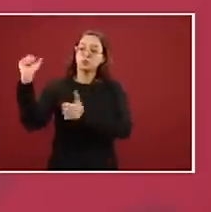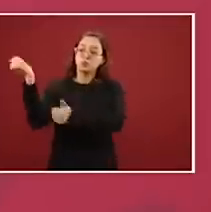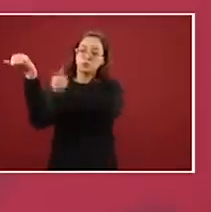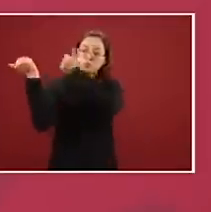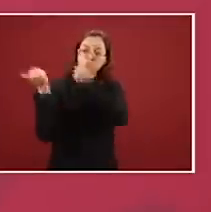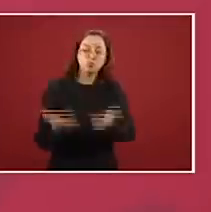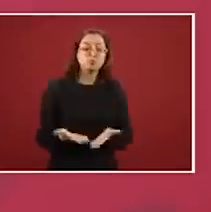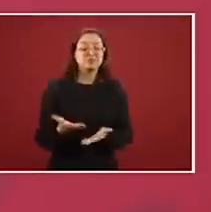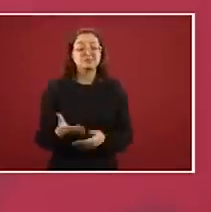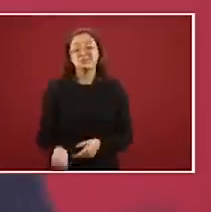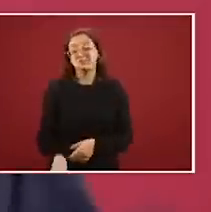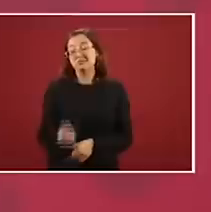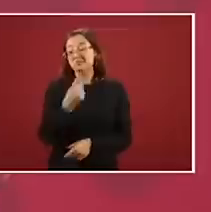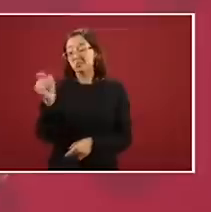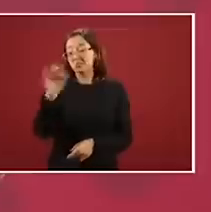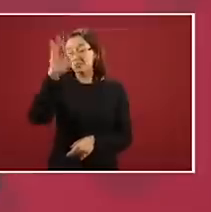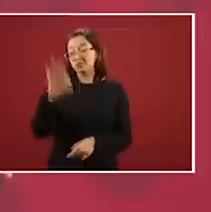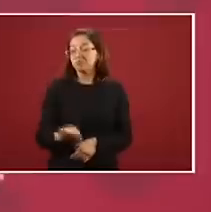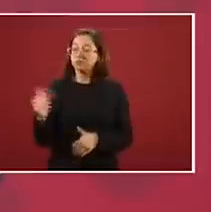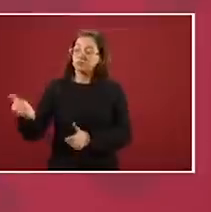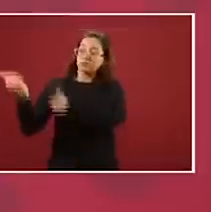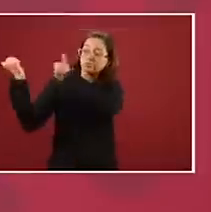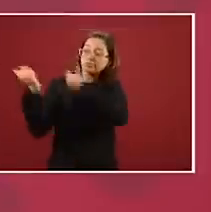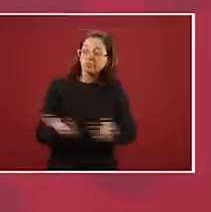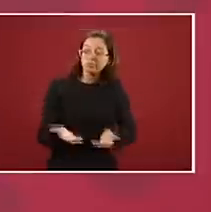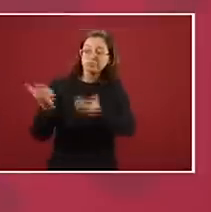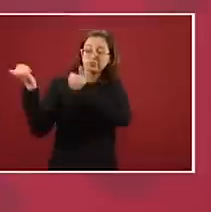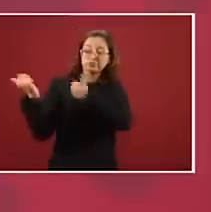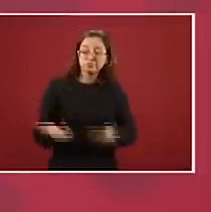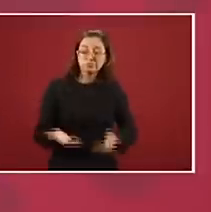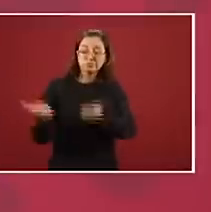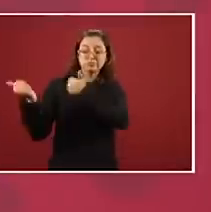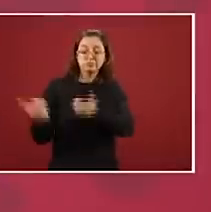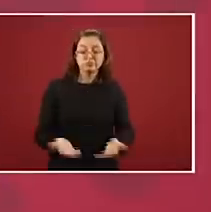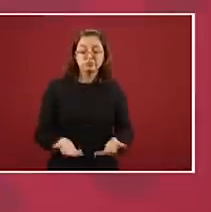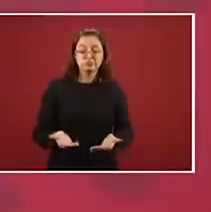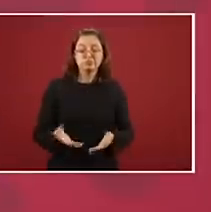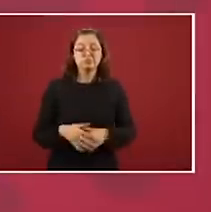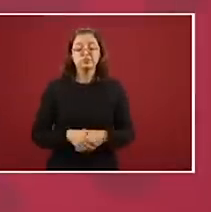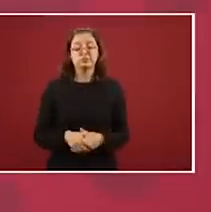prácticamente todo el fertilizante que consumimos.